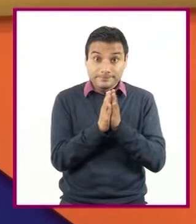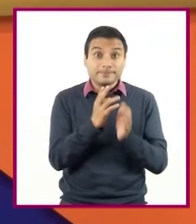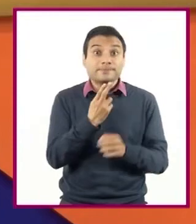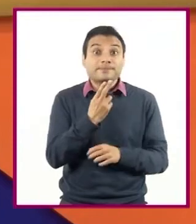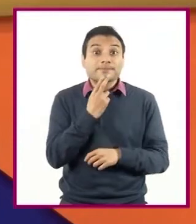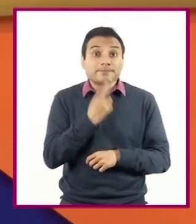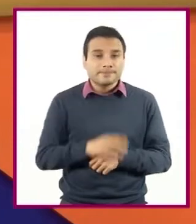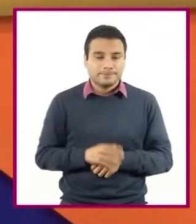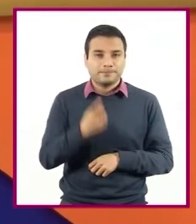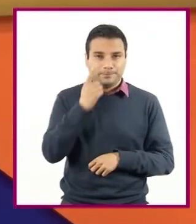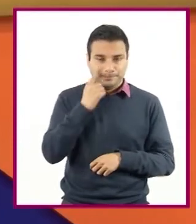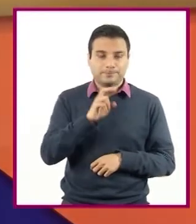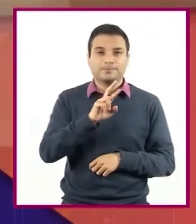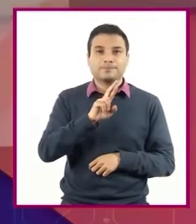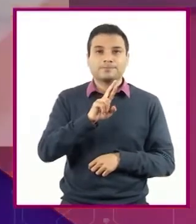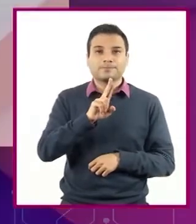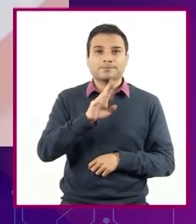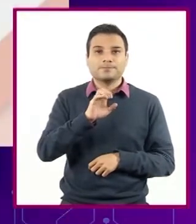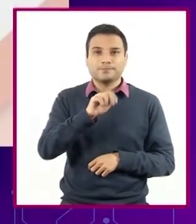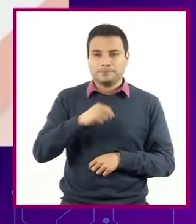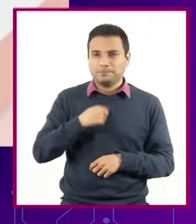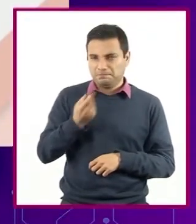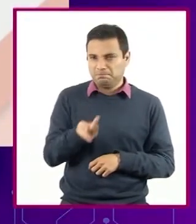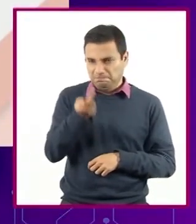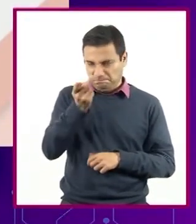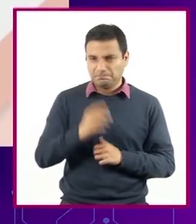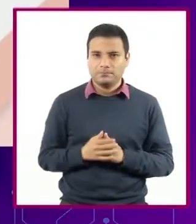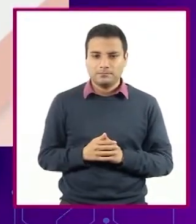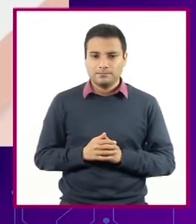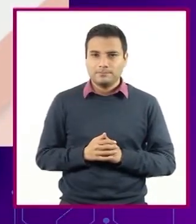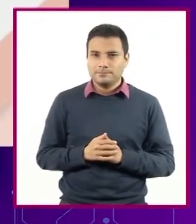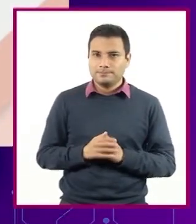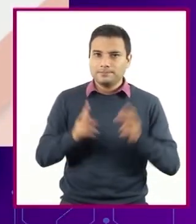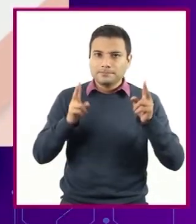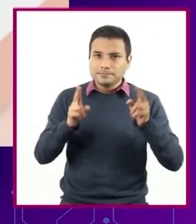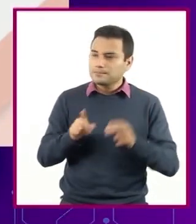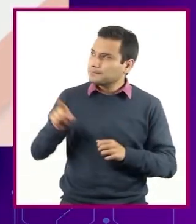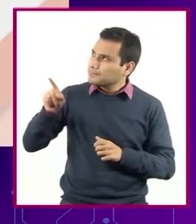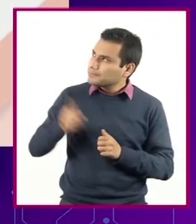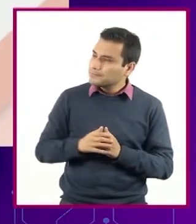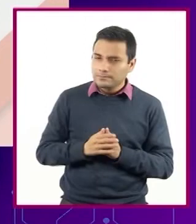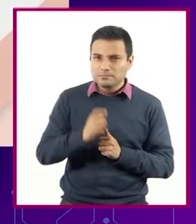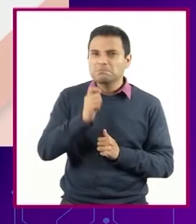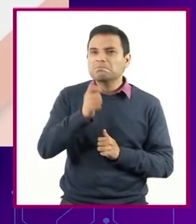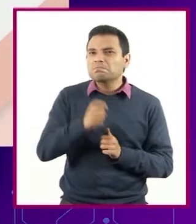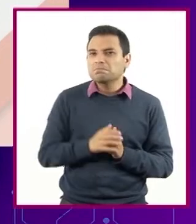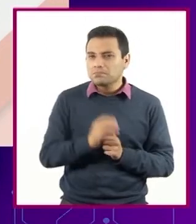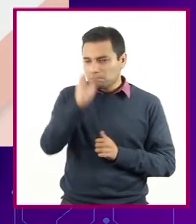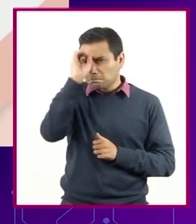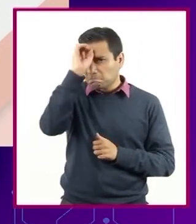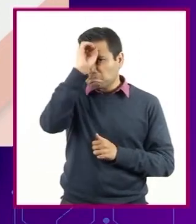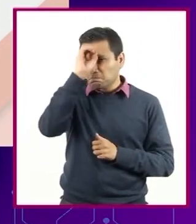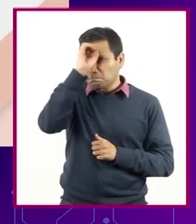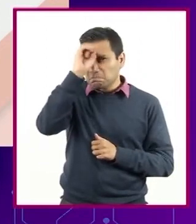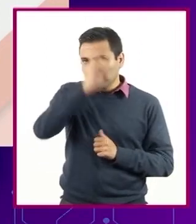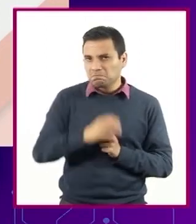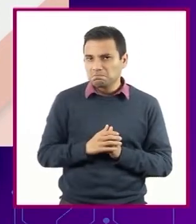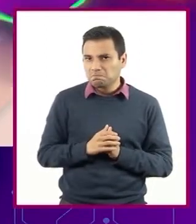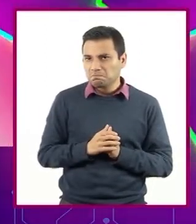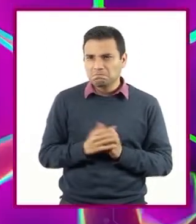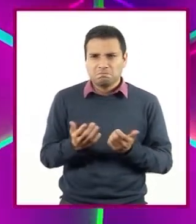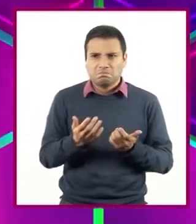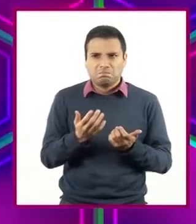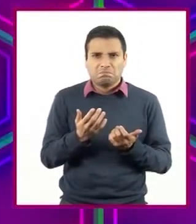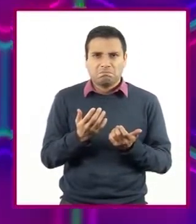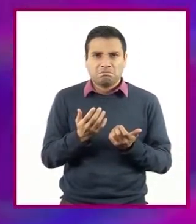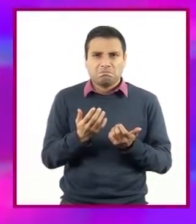preguntamos a Rubén qué le sugiere la frase ventajas de la ignorancia sobre la razón y la lógica, y cómo la podría aplicar en un